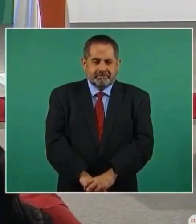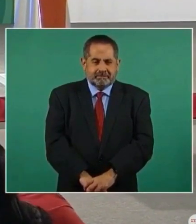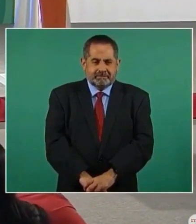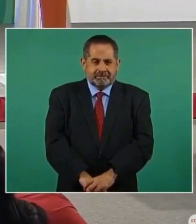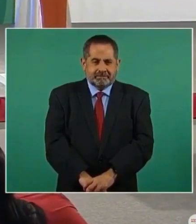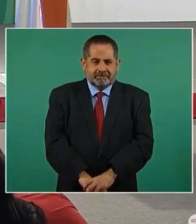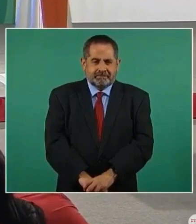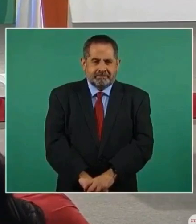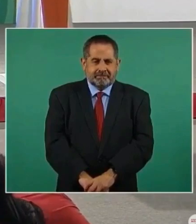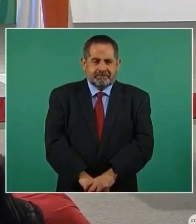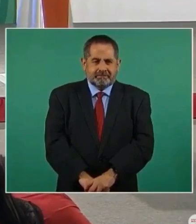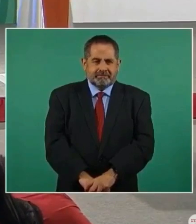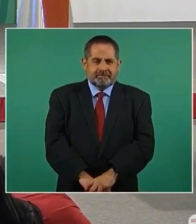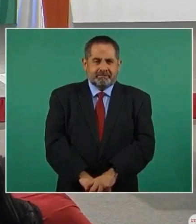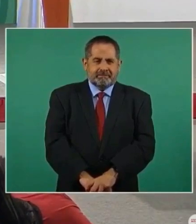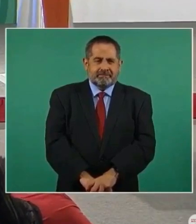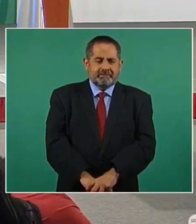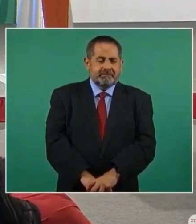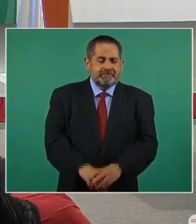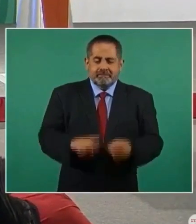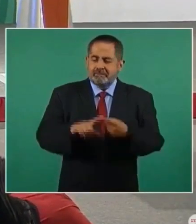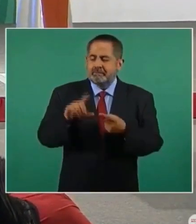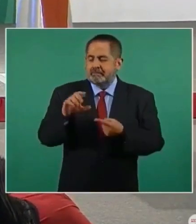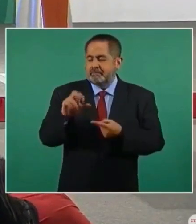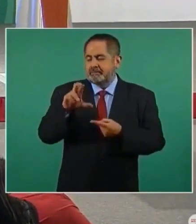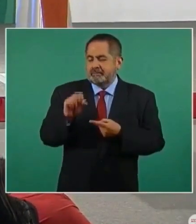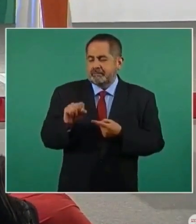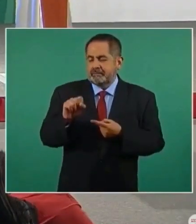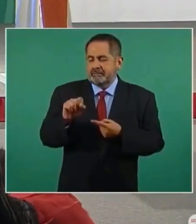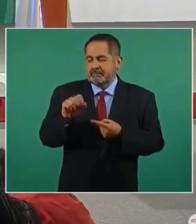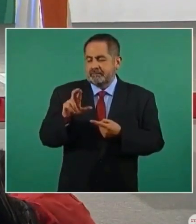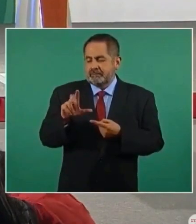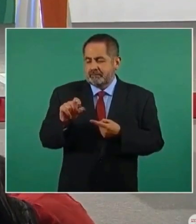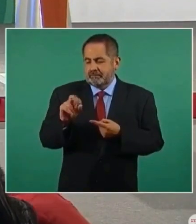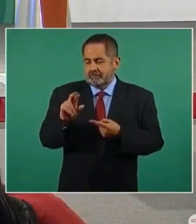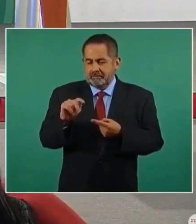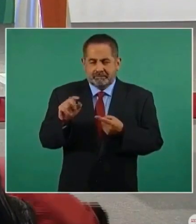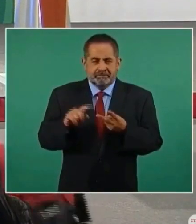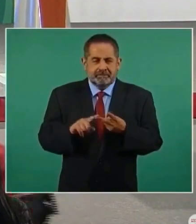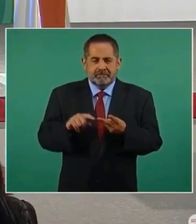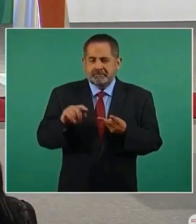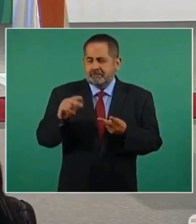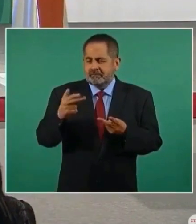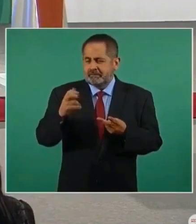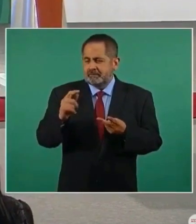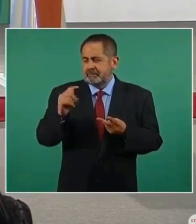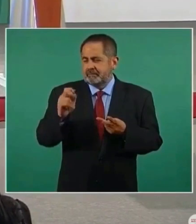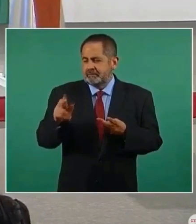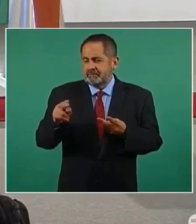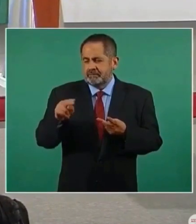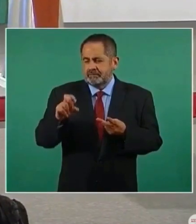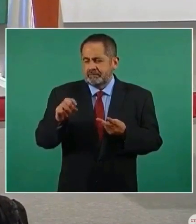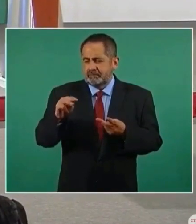Quizá. Salvador García Soto. Carlos Loret, Héctor de Mauleón,